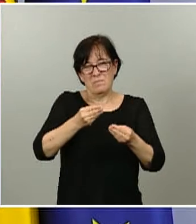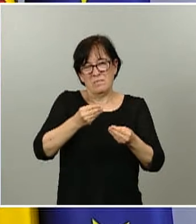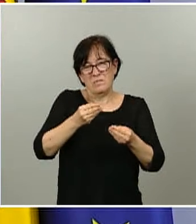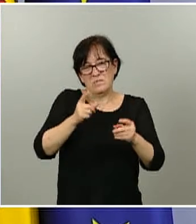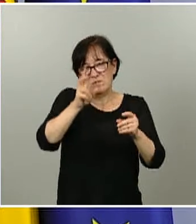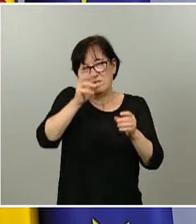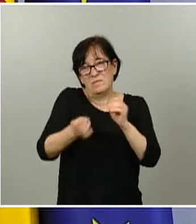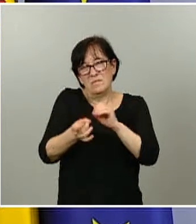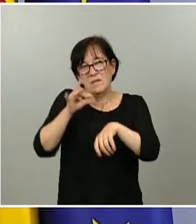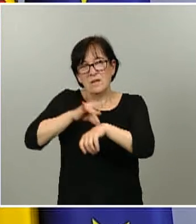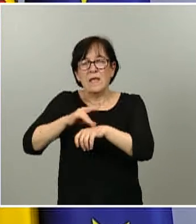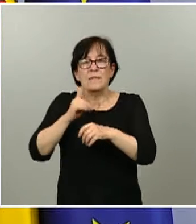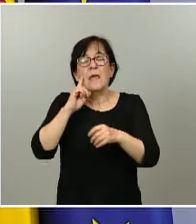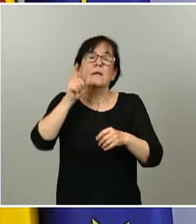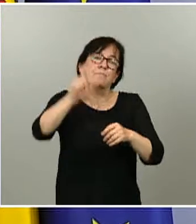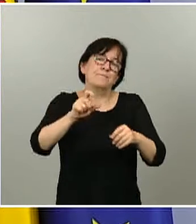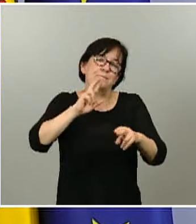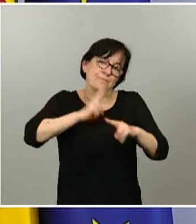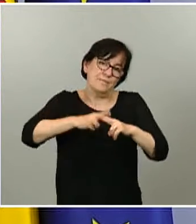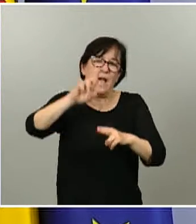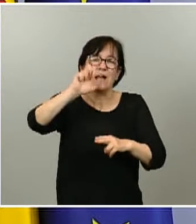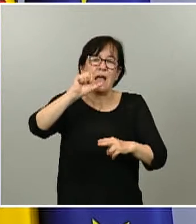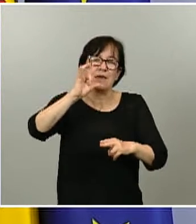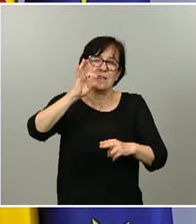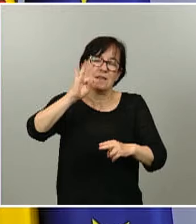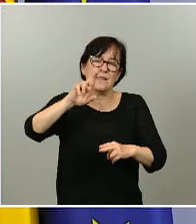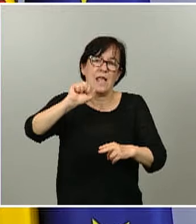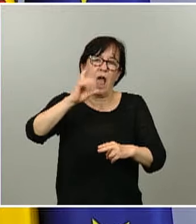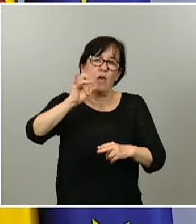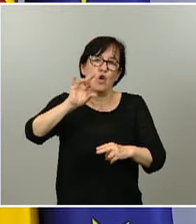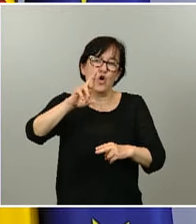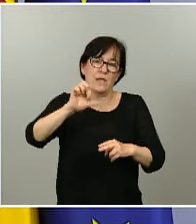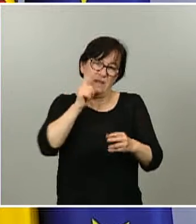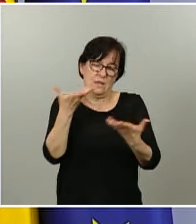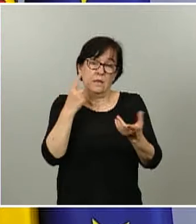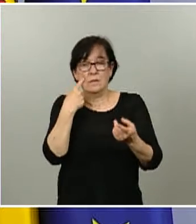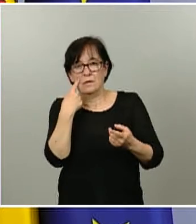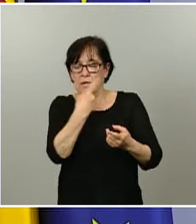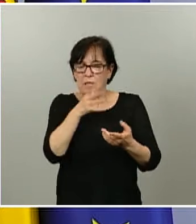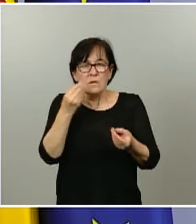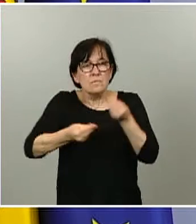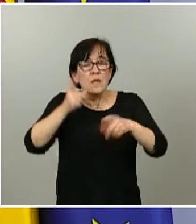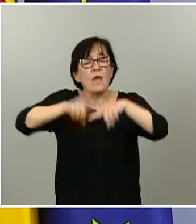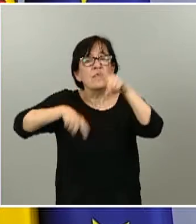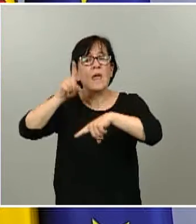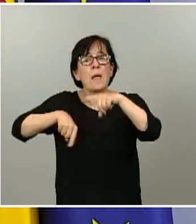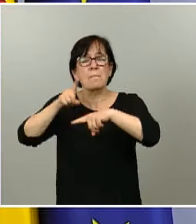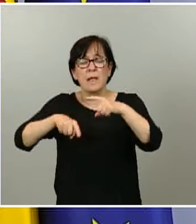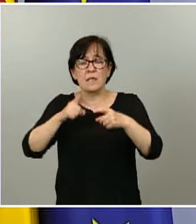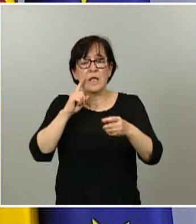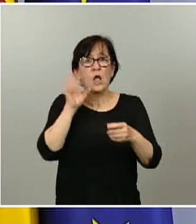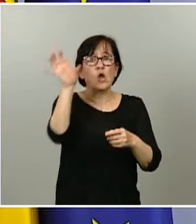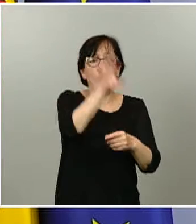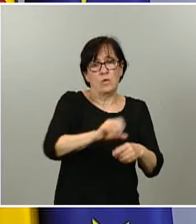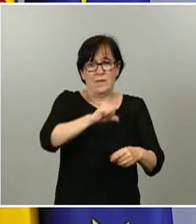de rastreadores, en función de cómo tengan organizada la asistencia en una respectiva comunidad autónoma, en respectivo territorio. Es